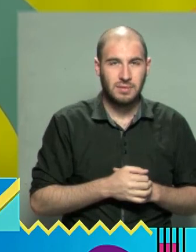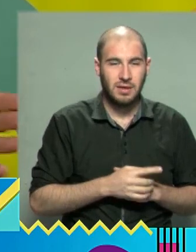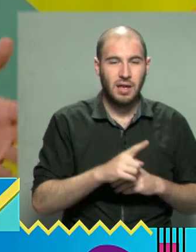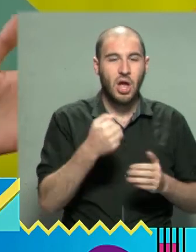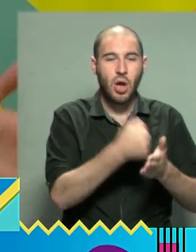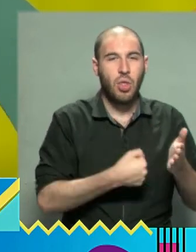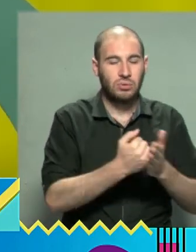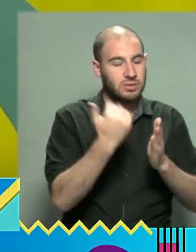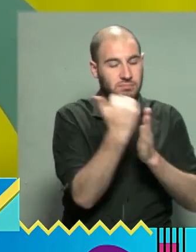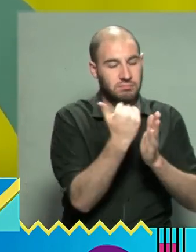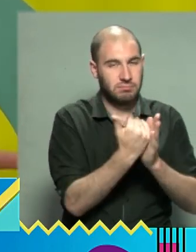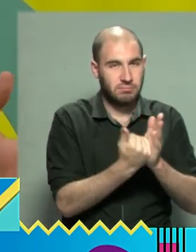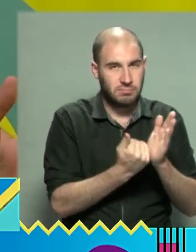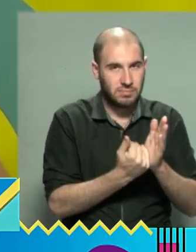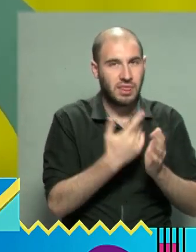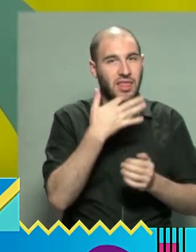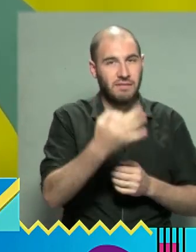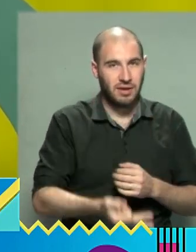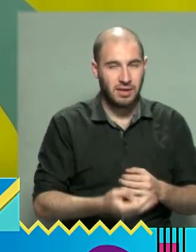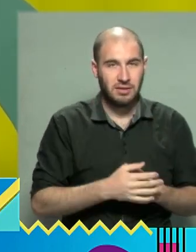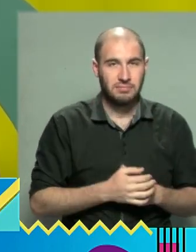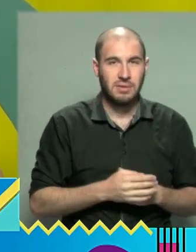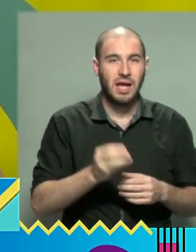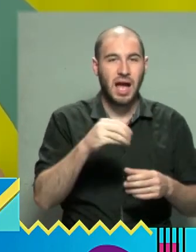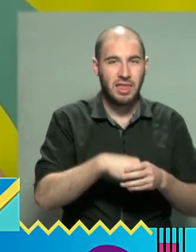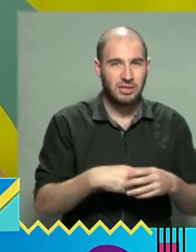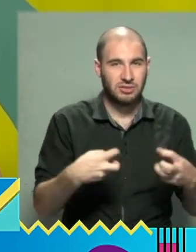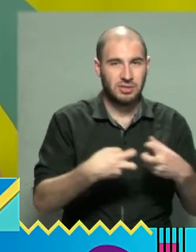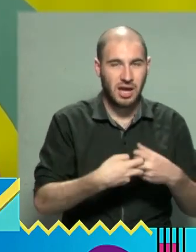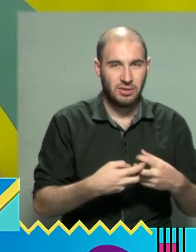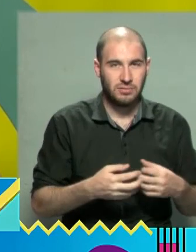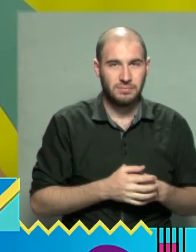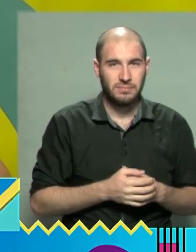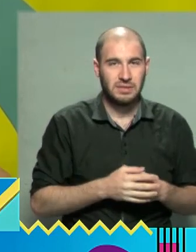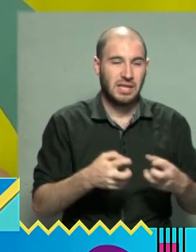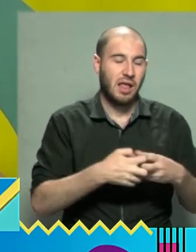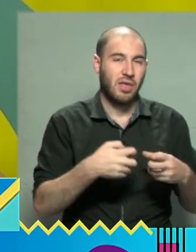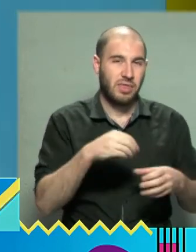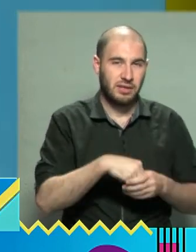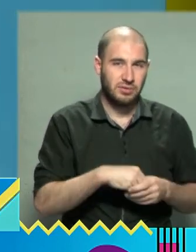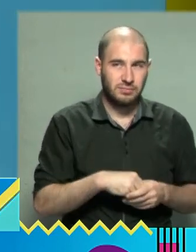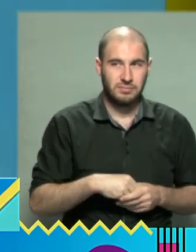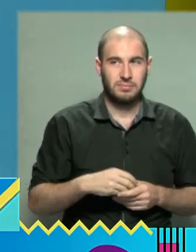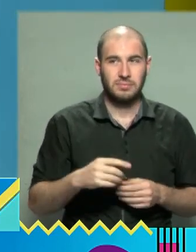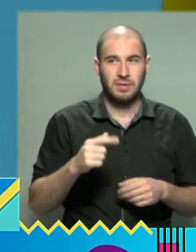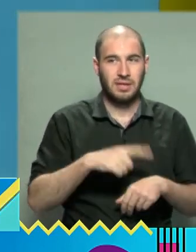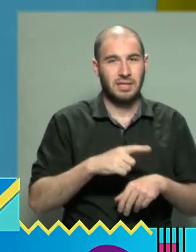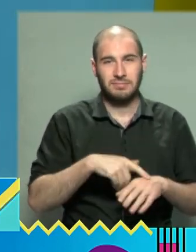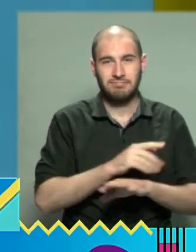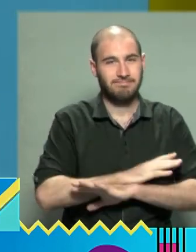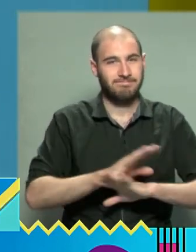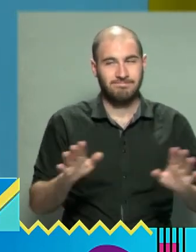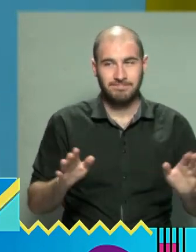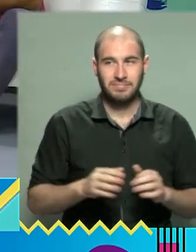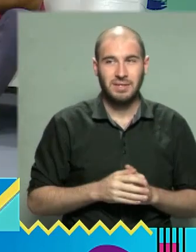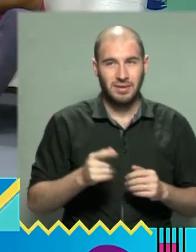luchas concretas y reales, digamos, dentro de los mismos sindicatos y los mismos gremios. Bien, no nos queda mucho más tiempo, por